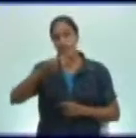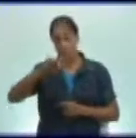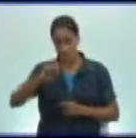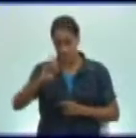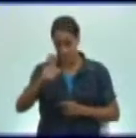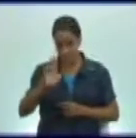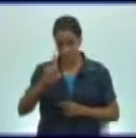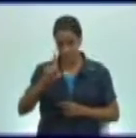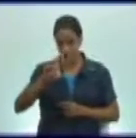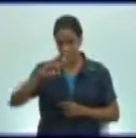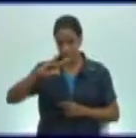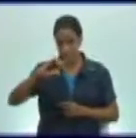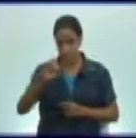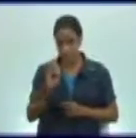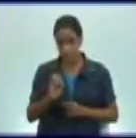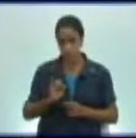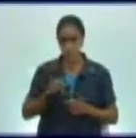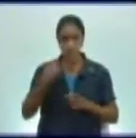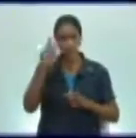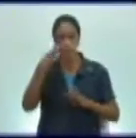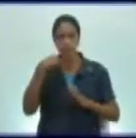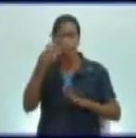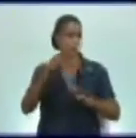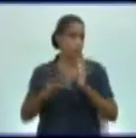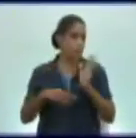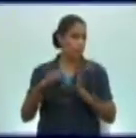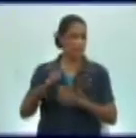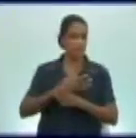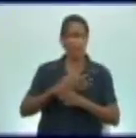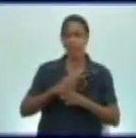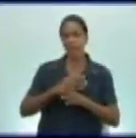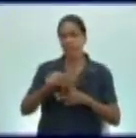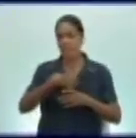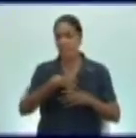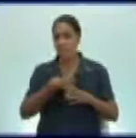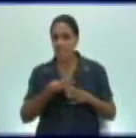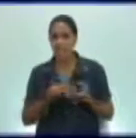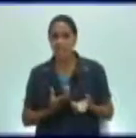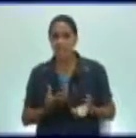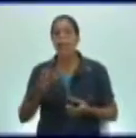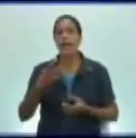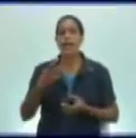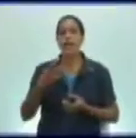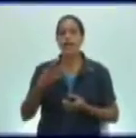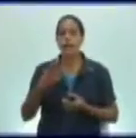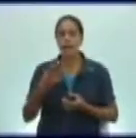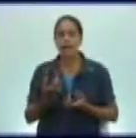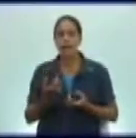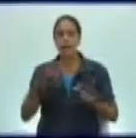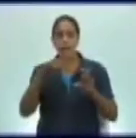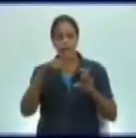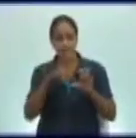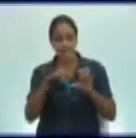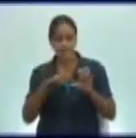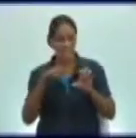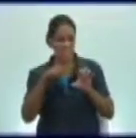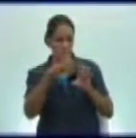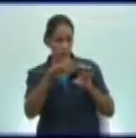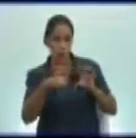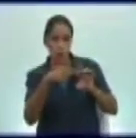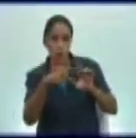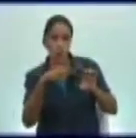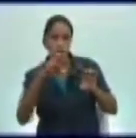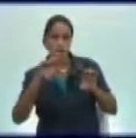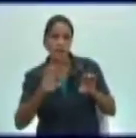aparece una característica distintiva, que es la presencia de la segmentación. Tienen el cuerpo segmentado